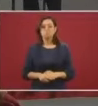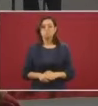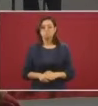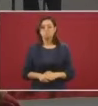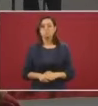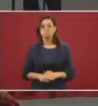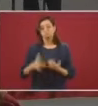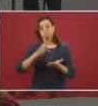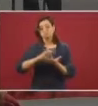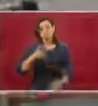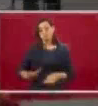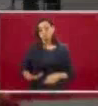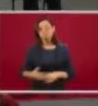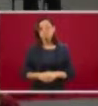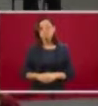Leo Zuckerman.